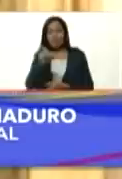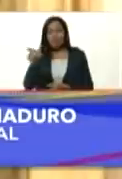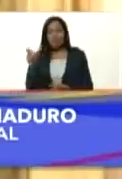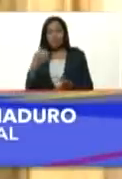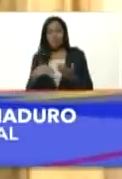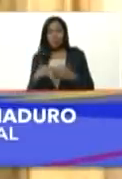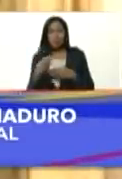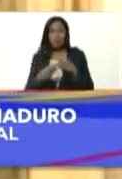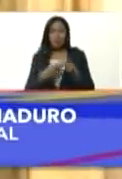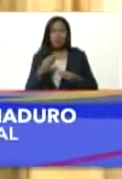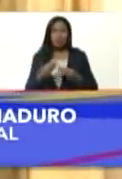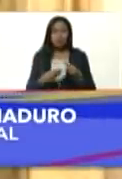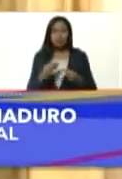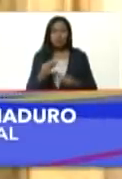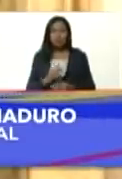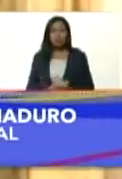pasar